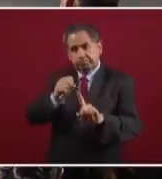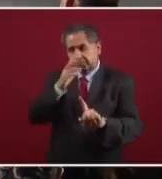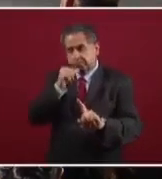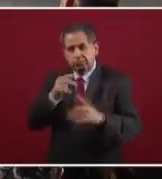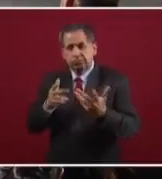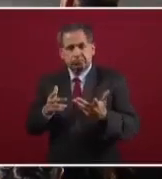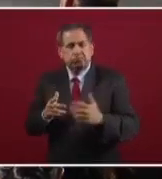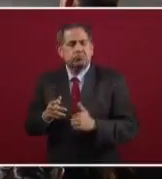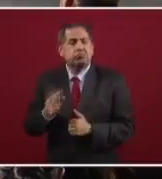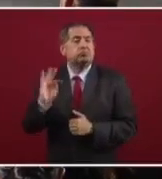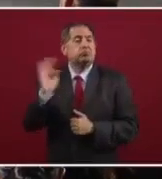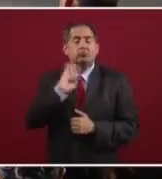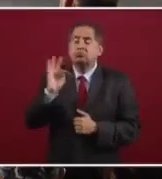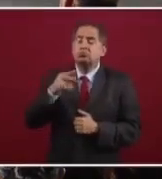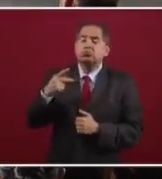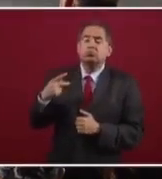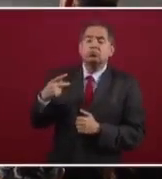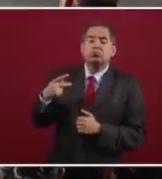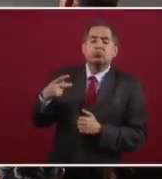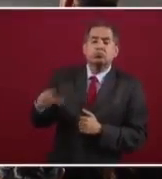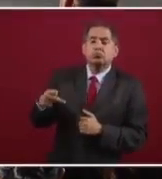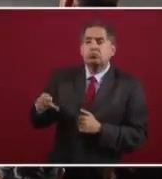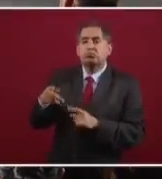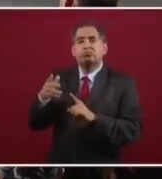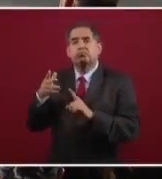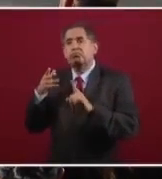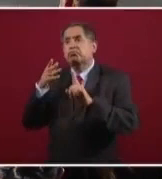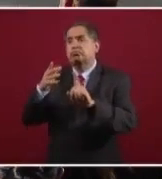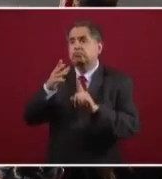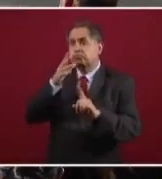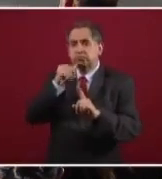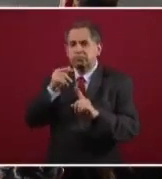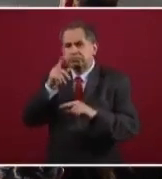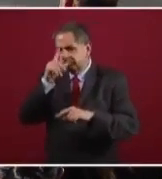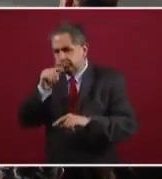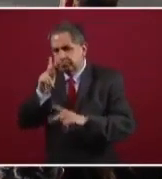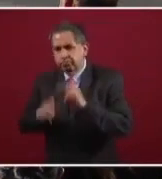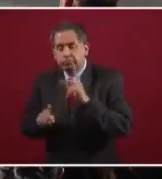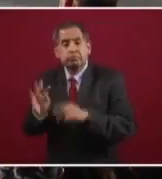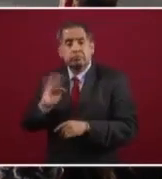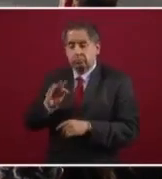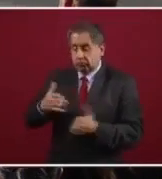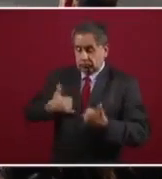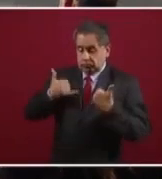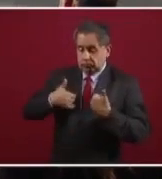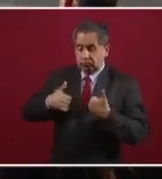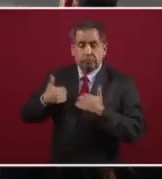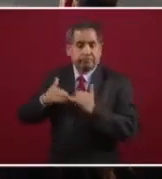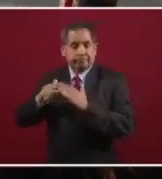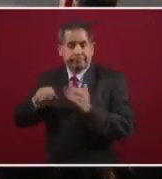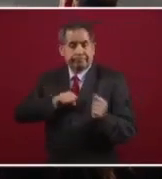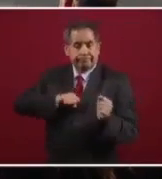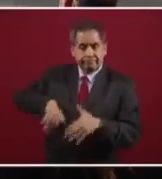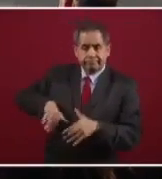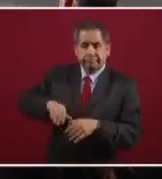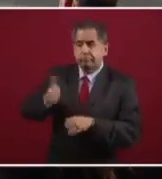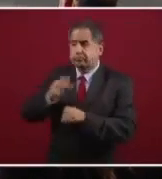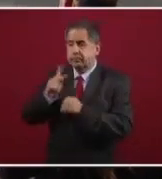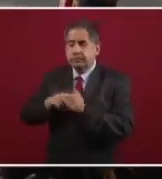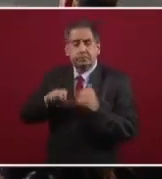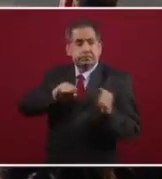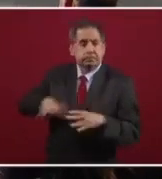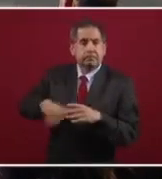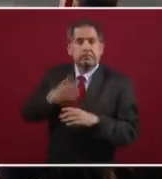si su generación, si sus generaciones de jóvenes están abandonando sus casas y buscando su vida en